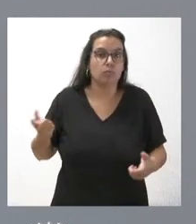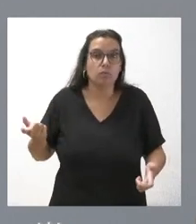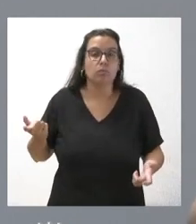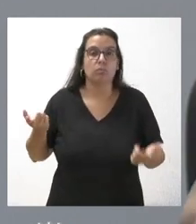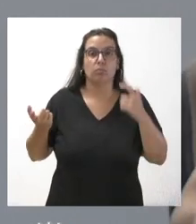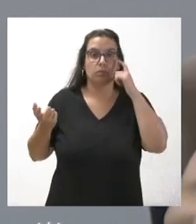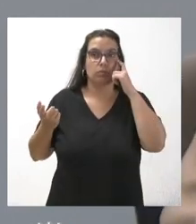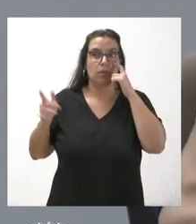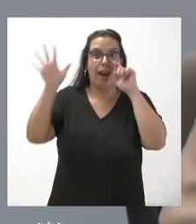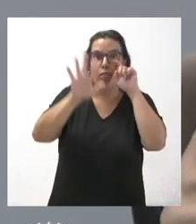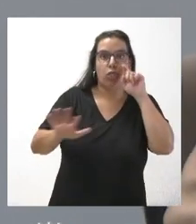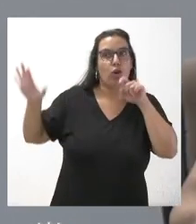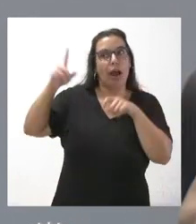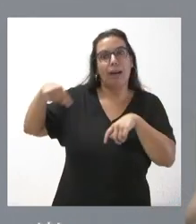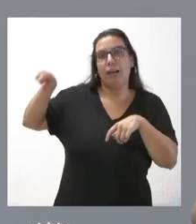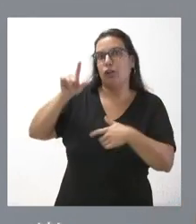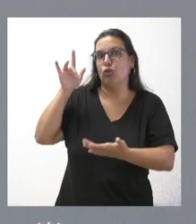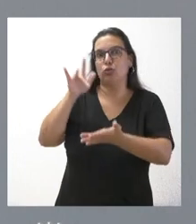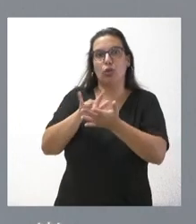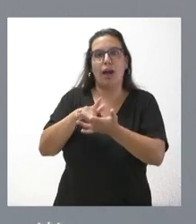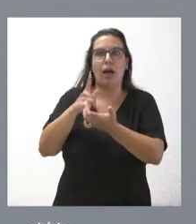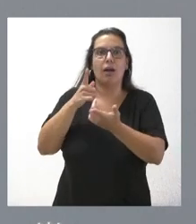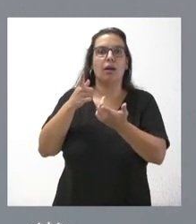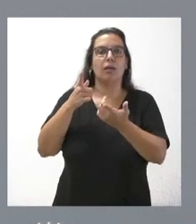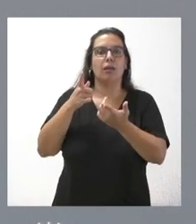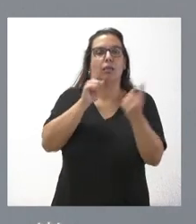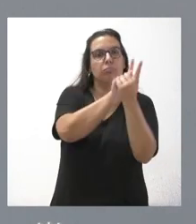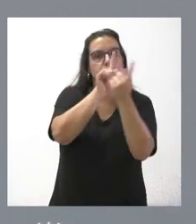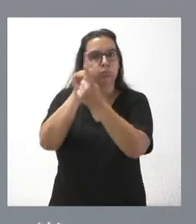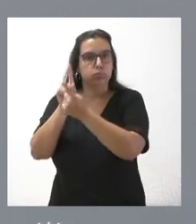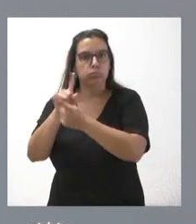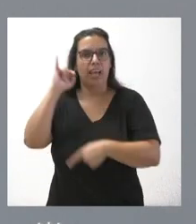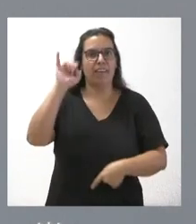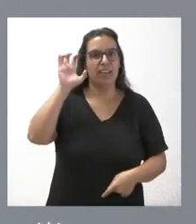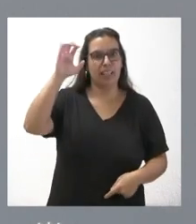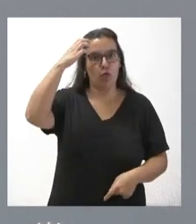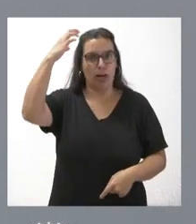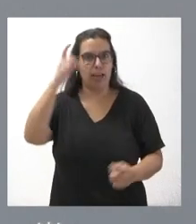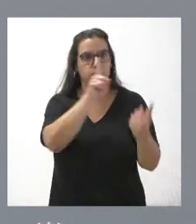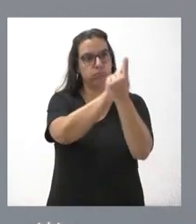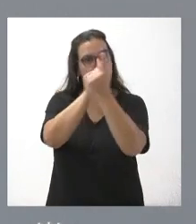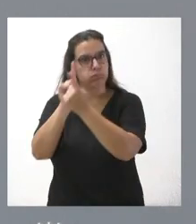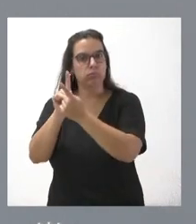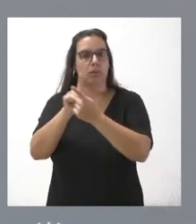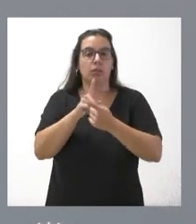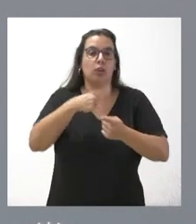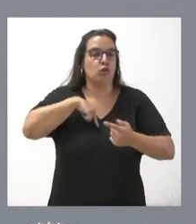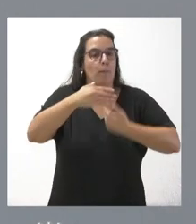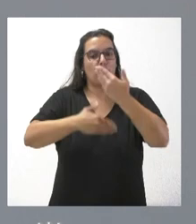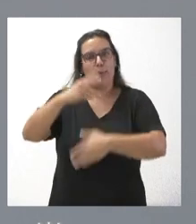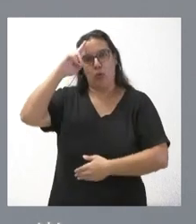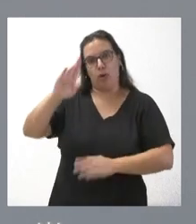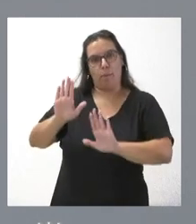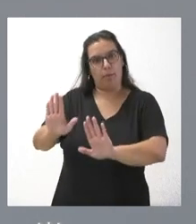ámbito nacional. Ahora se hacen las consultas por parte del jefe del Estado y nosotros respetamos ese procedimiento